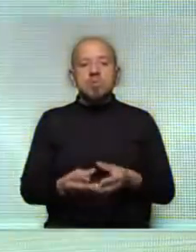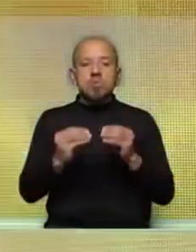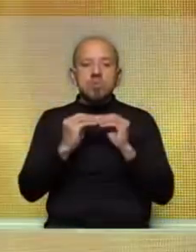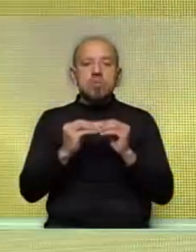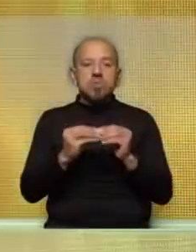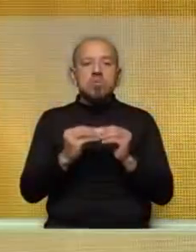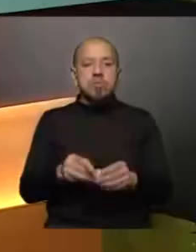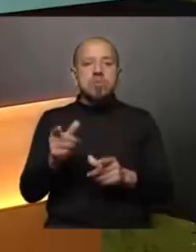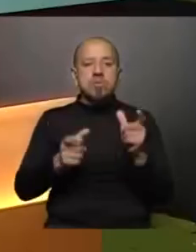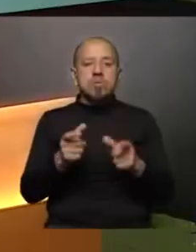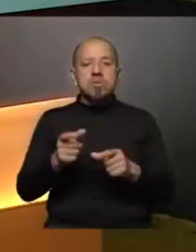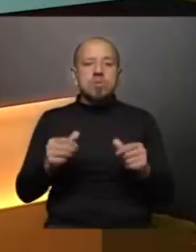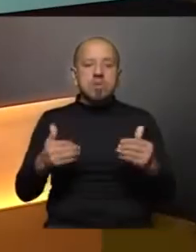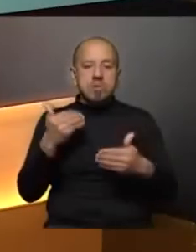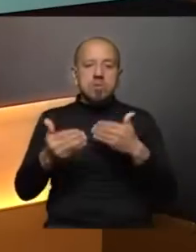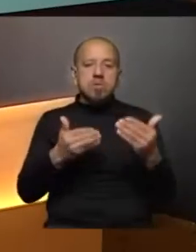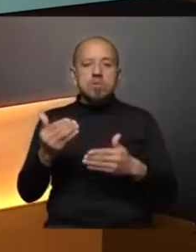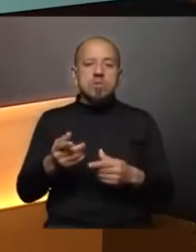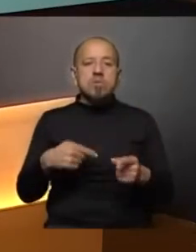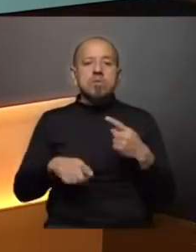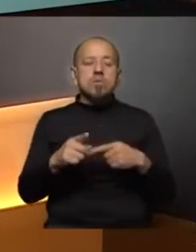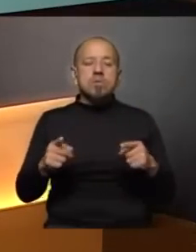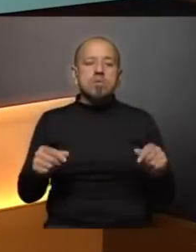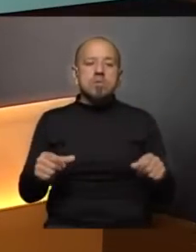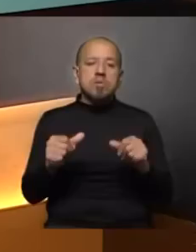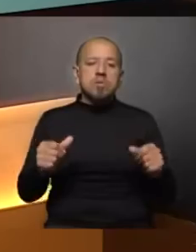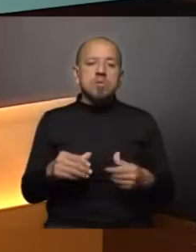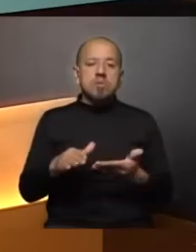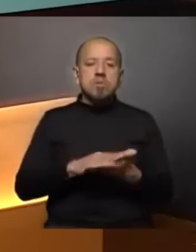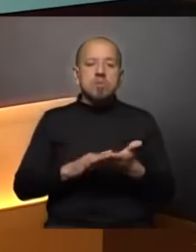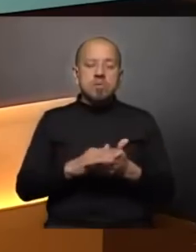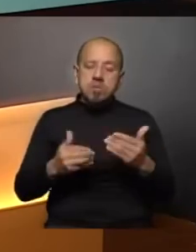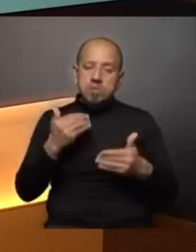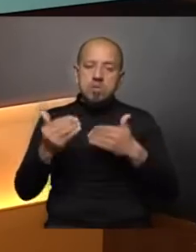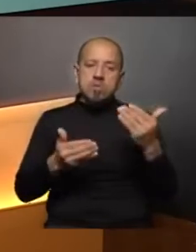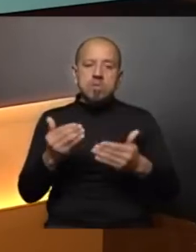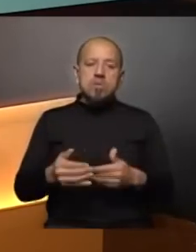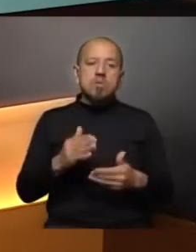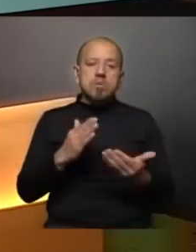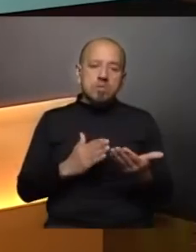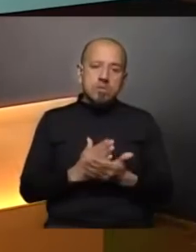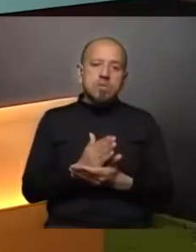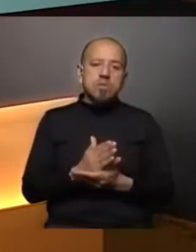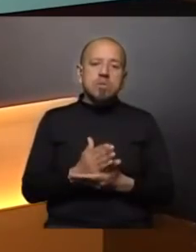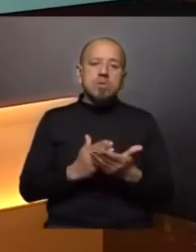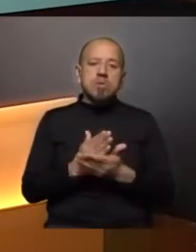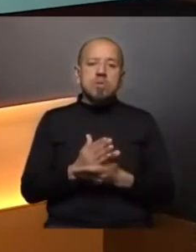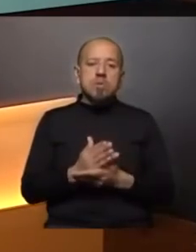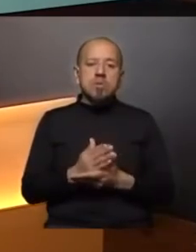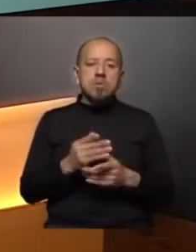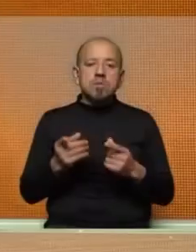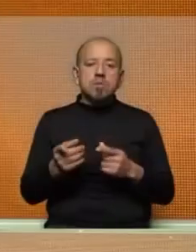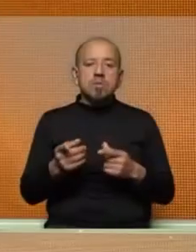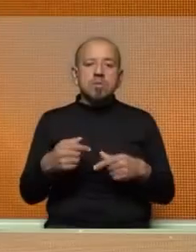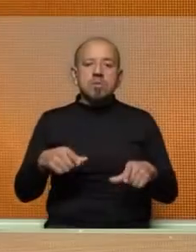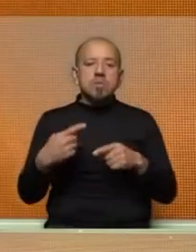vecinos para llevarla adelante que si no se hace eso es imposible que se salga adelante siempre tiene que haber este tipo de de